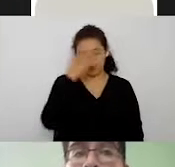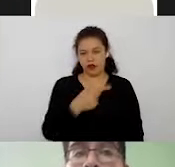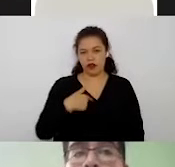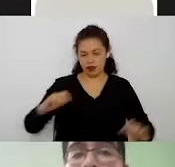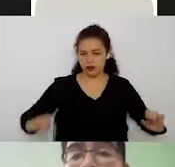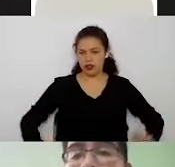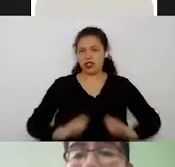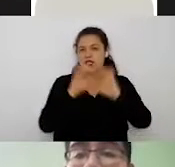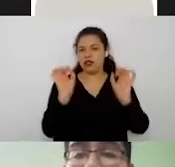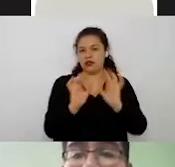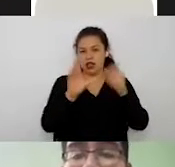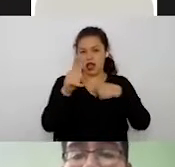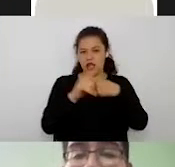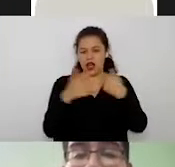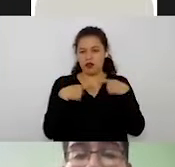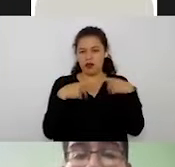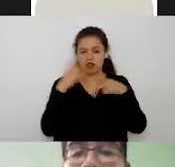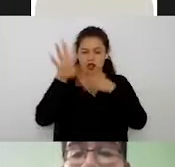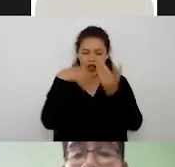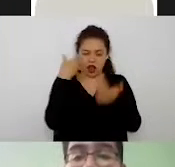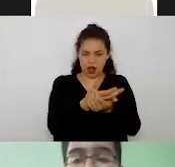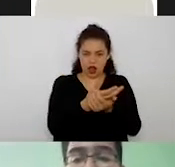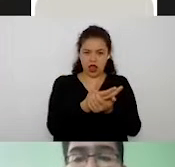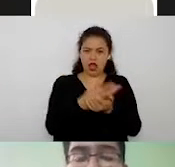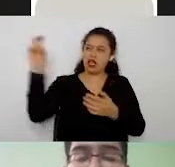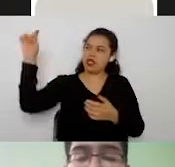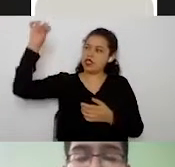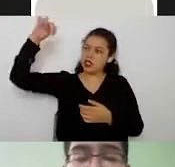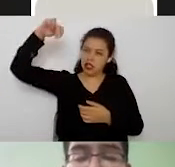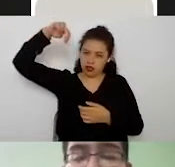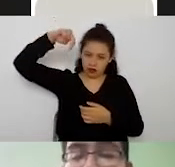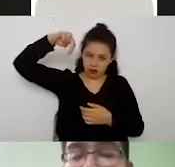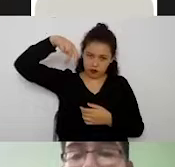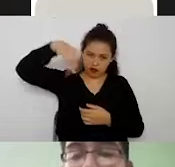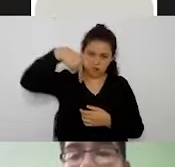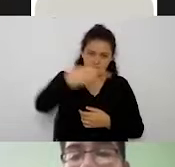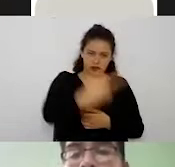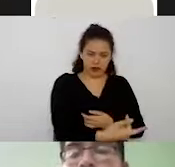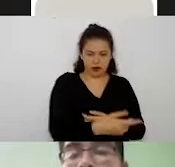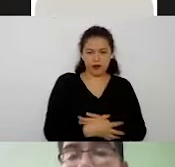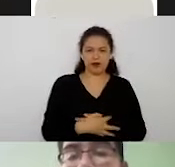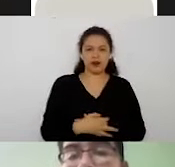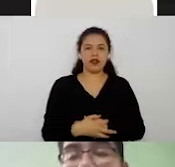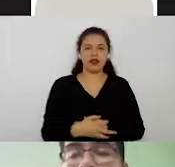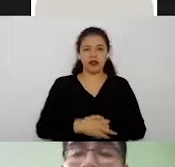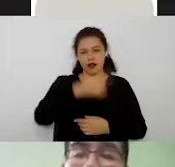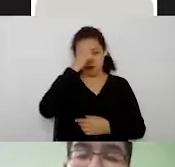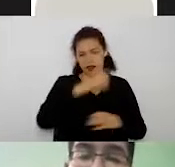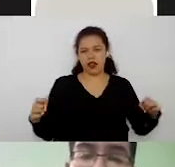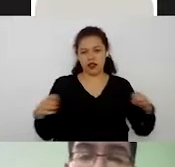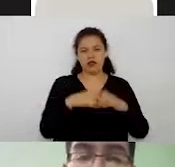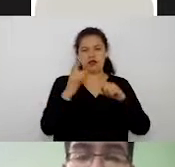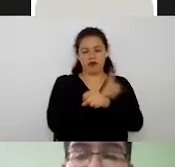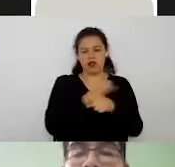que hubo una persona que se cayó de las escaleras. Entonces, para realizar mi simulacro, pues, todos tenemos que saber que vamos a